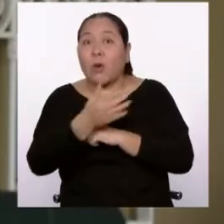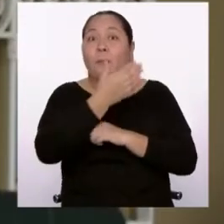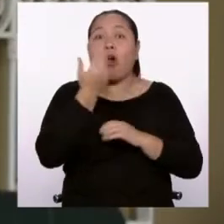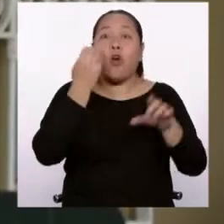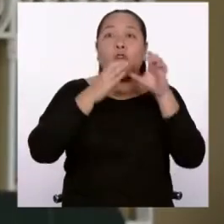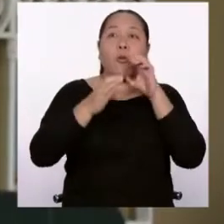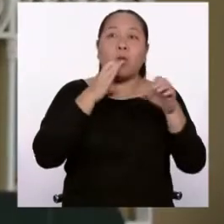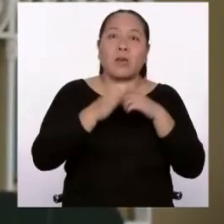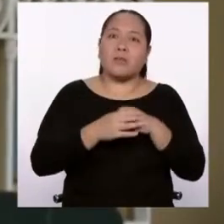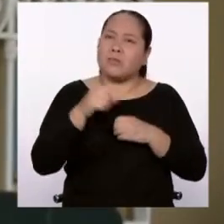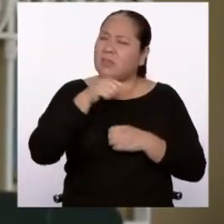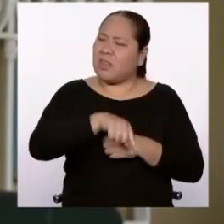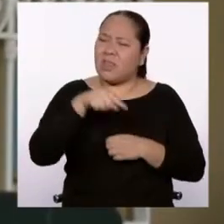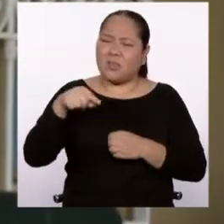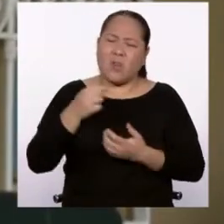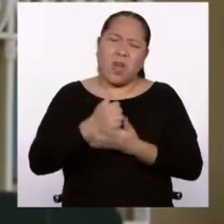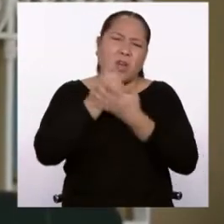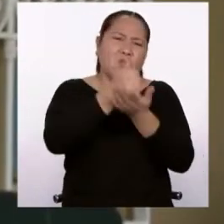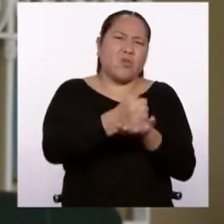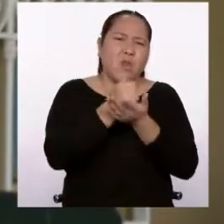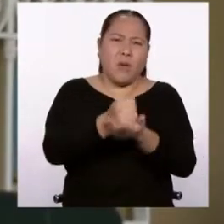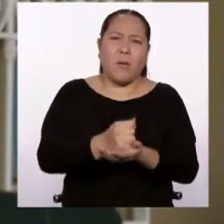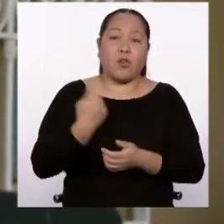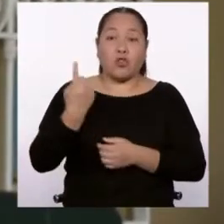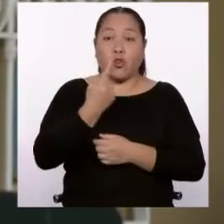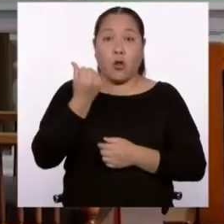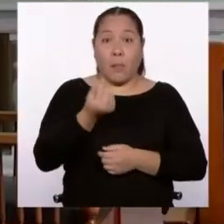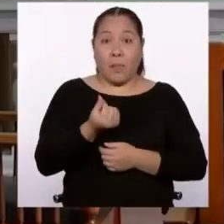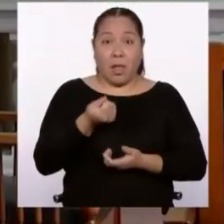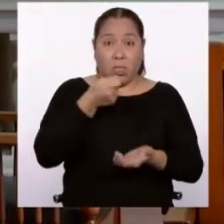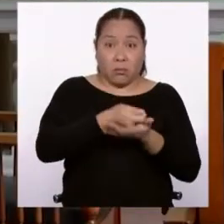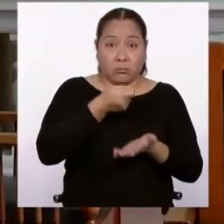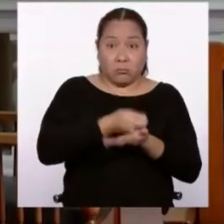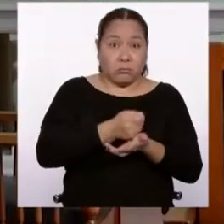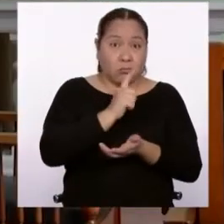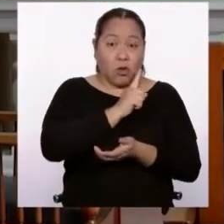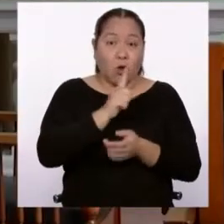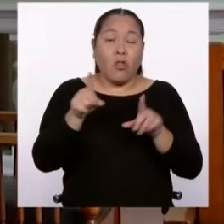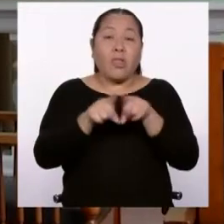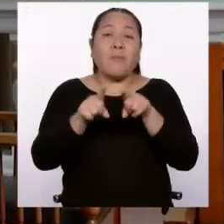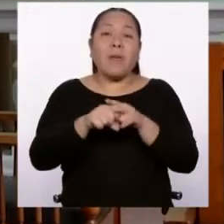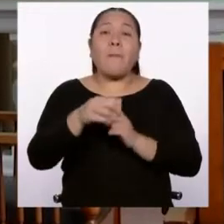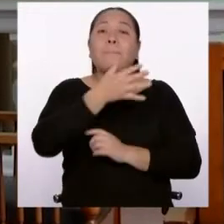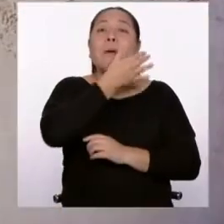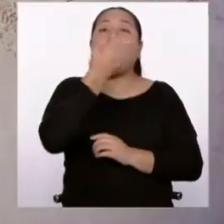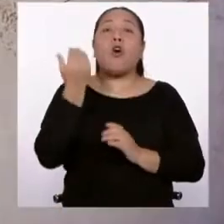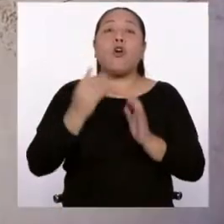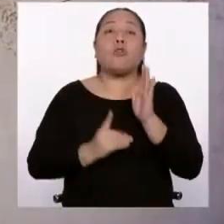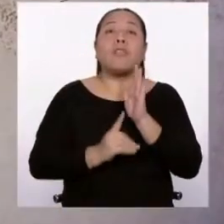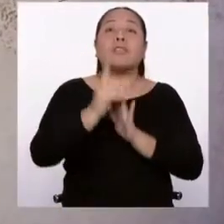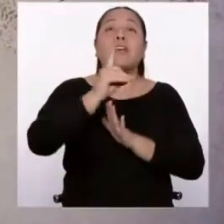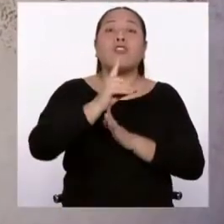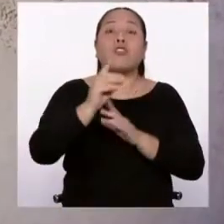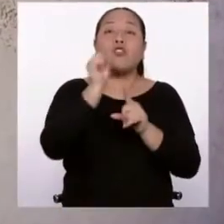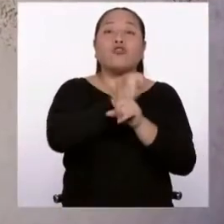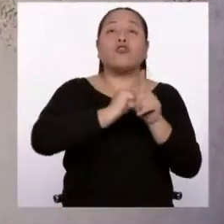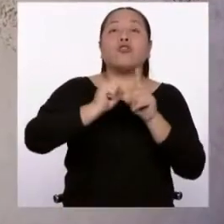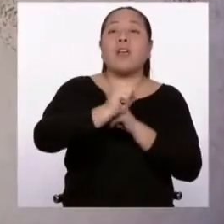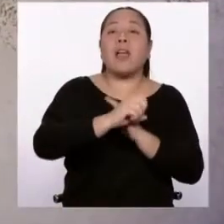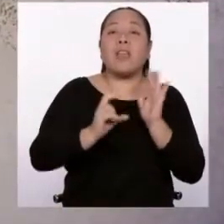una cadena de beneficios que no solamente económicos, ¿no? Sino también sociales y culturales.